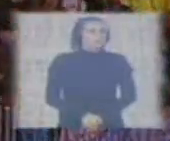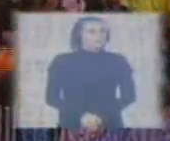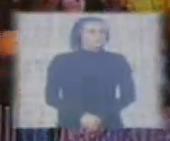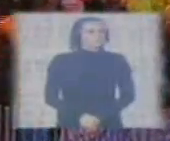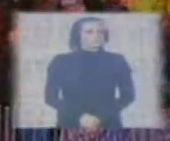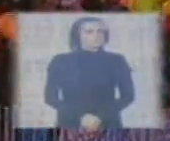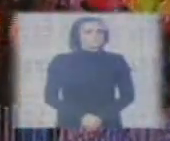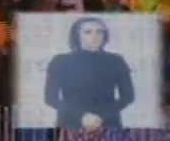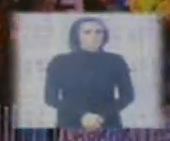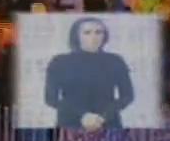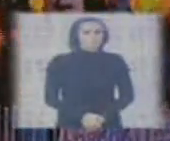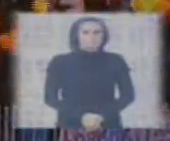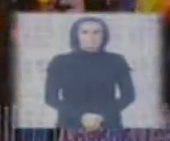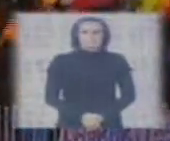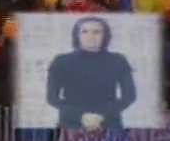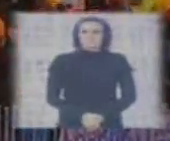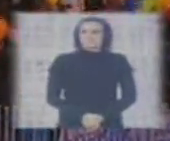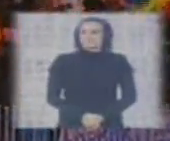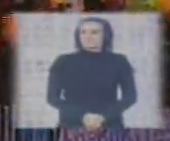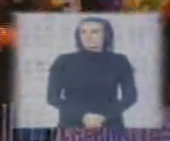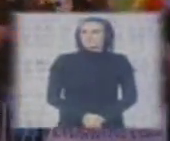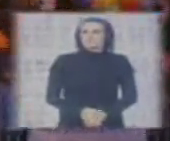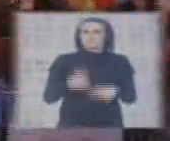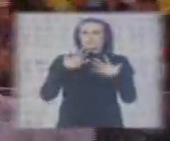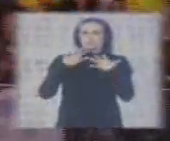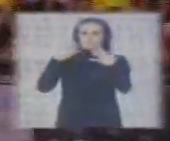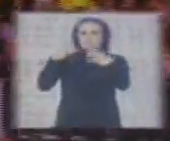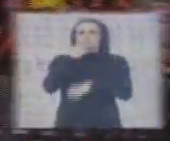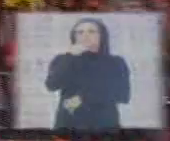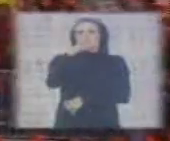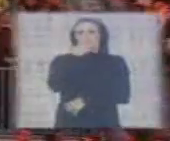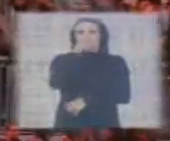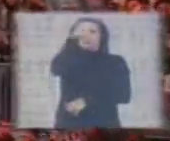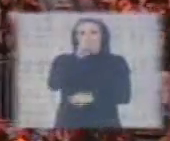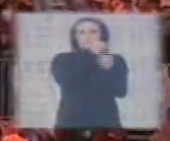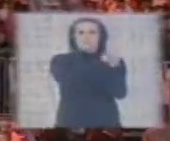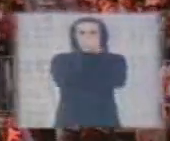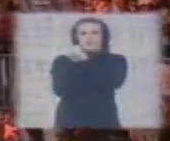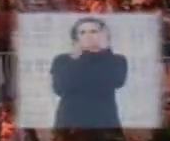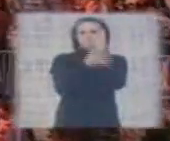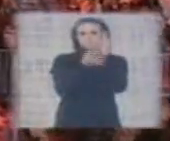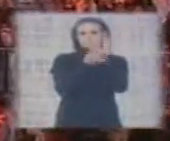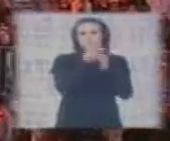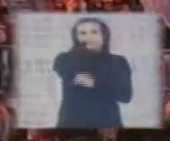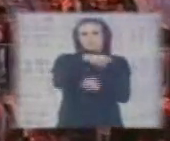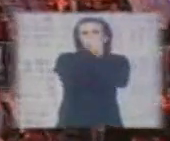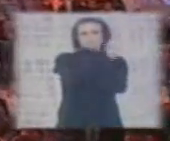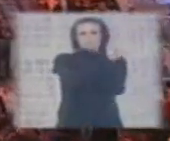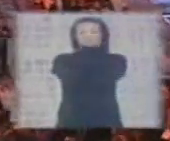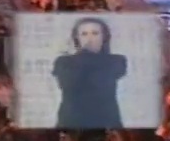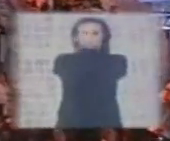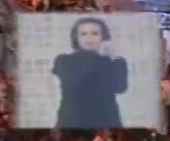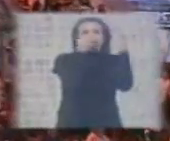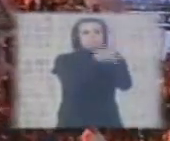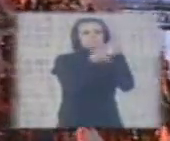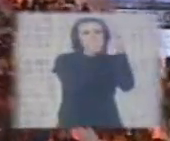tema en esta noche, y claro está que han venido varias guaguas de la aldea de San Nicolás para arropar y acompañar con ese grito. Esto